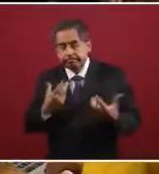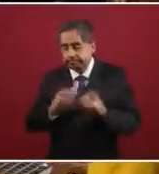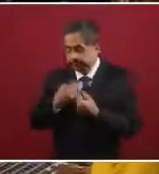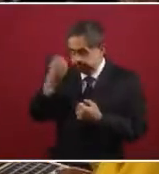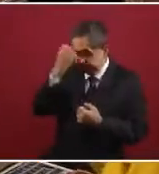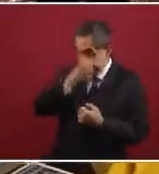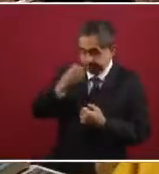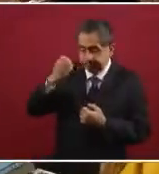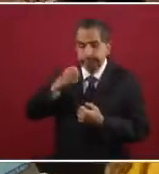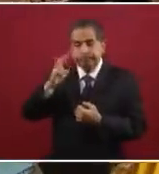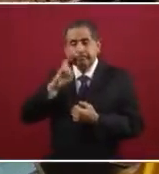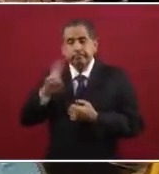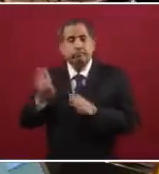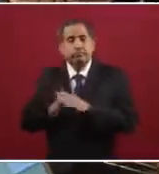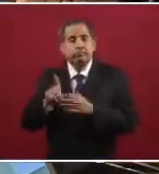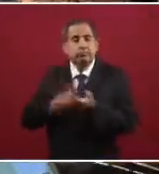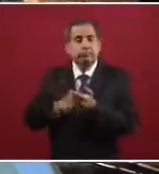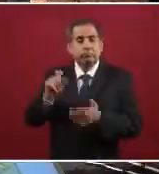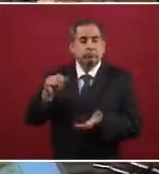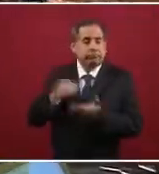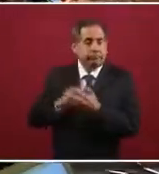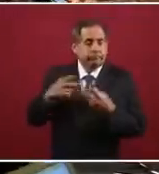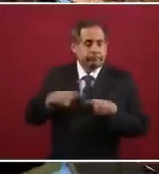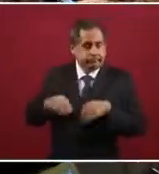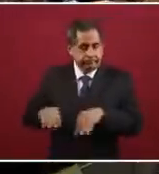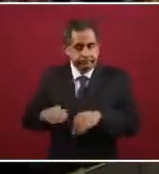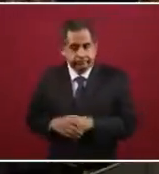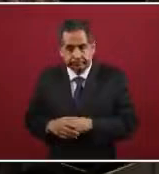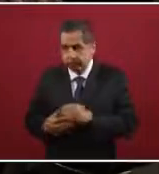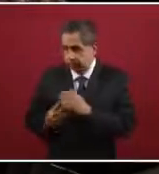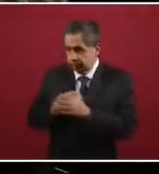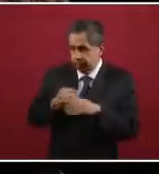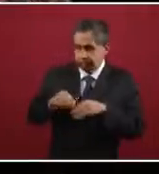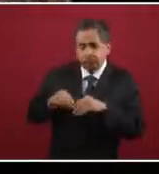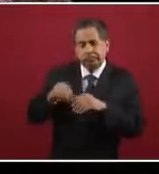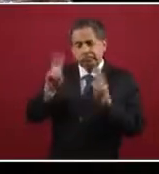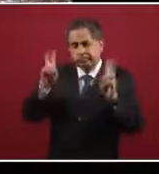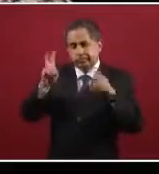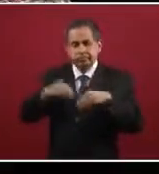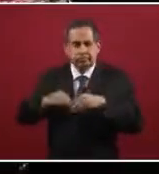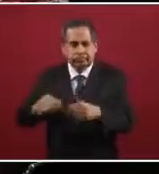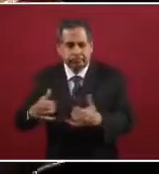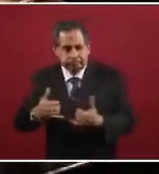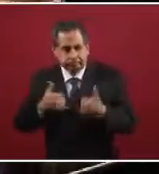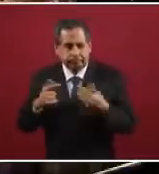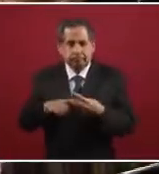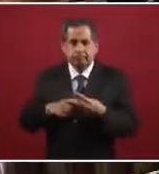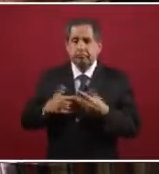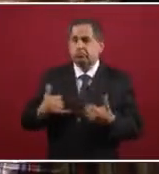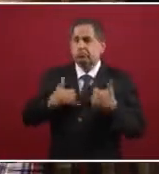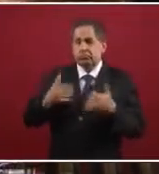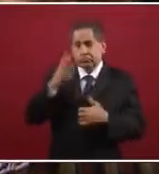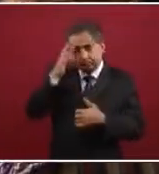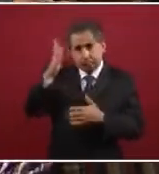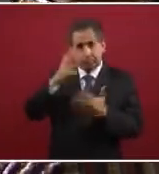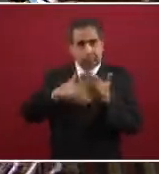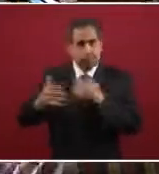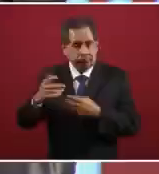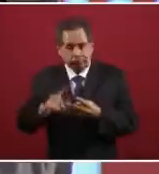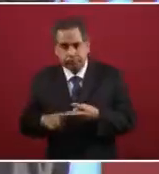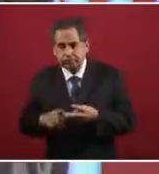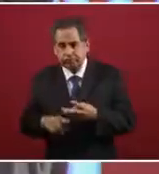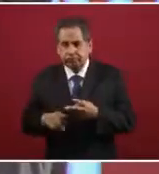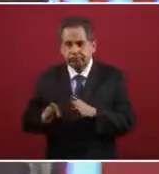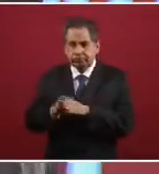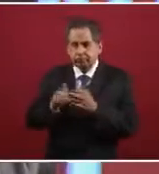ver qué logramos con esos 20,000 empleos. Primero hay que crearlos, Sembrando Vida, Jóvenes Construyendo el Futuro. Va dirigido a